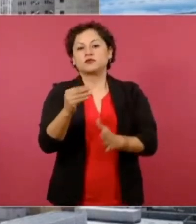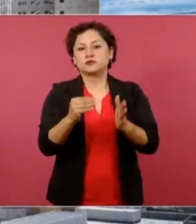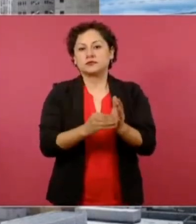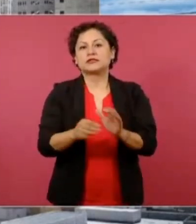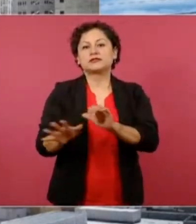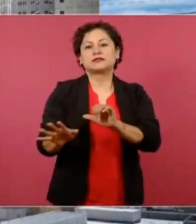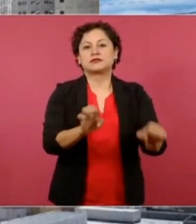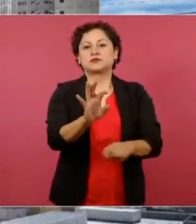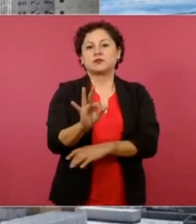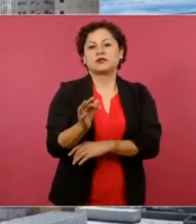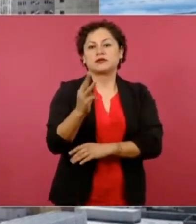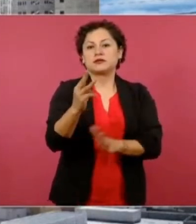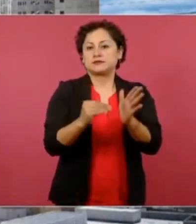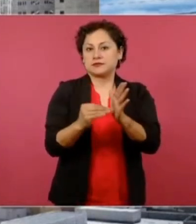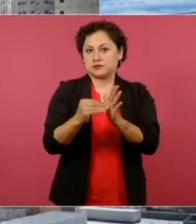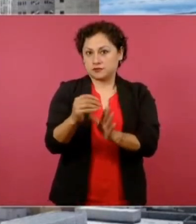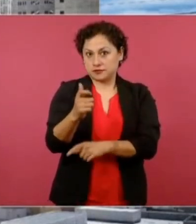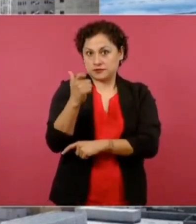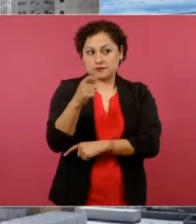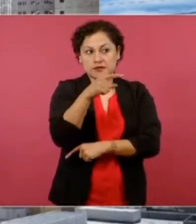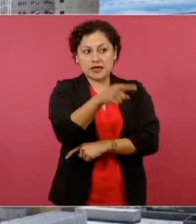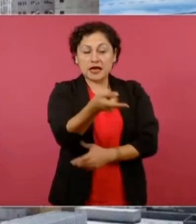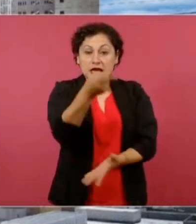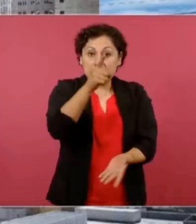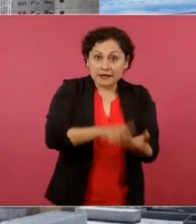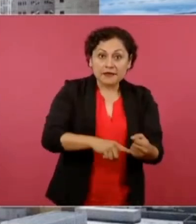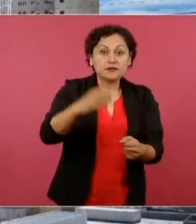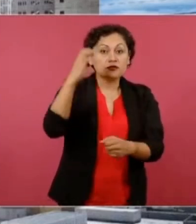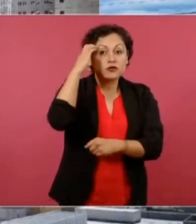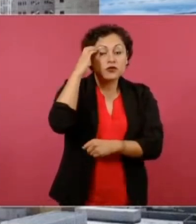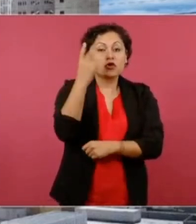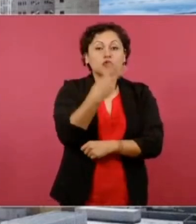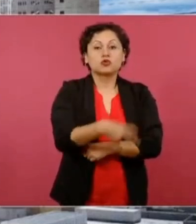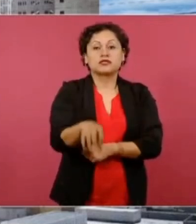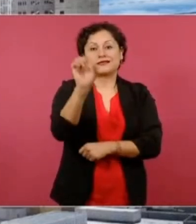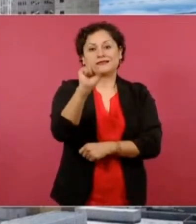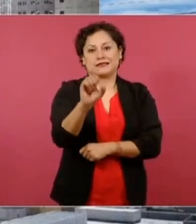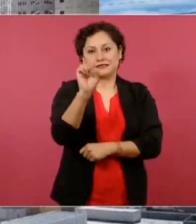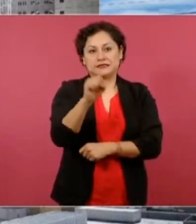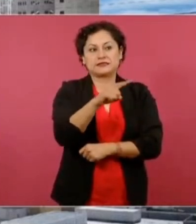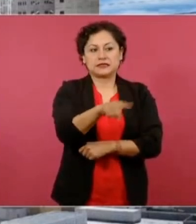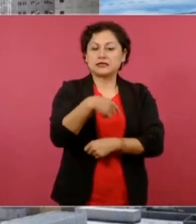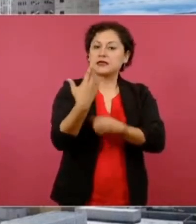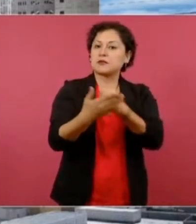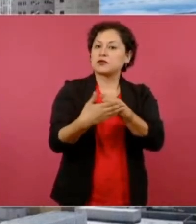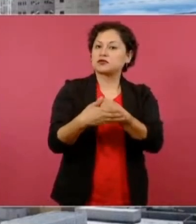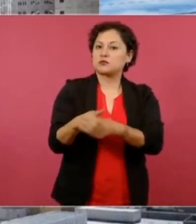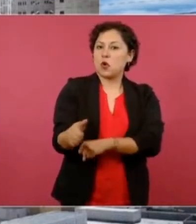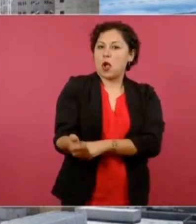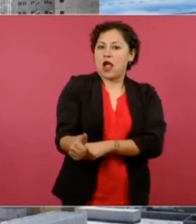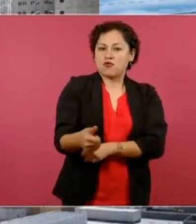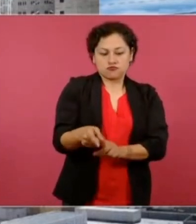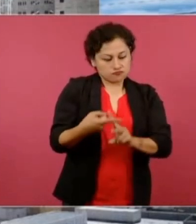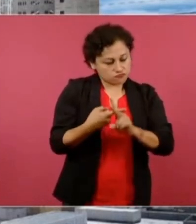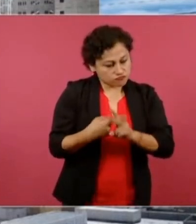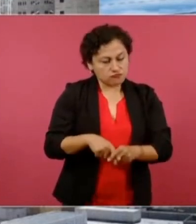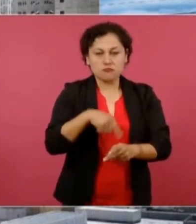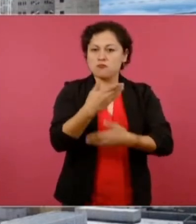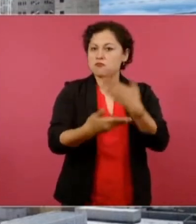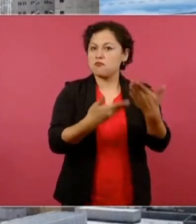pesos. Es un hospital que tendrá 260 camas y que se pone en operación en agosto, ya en